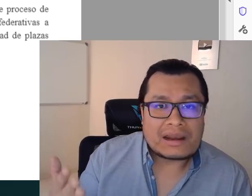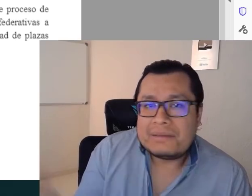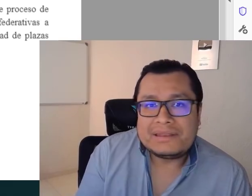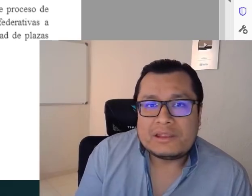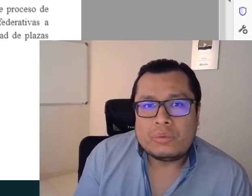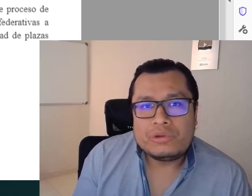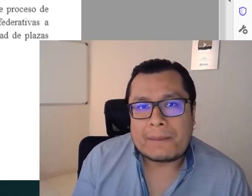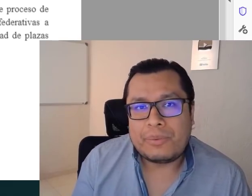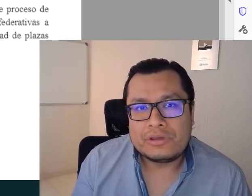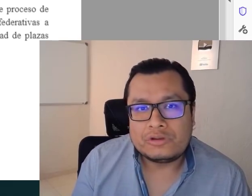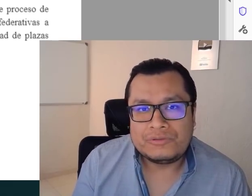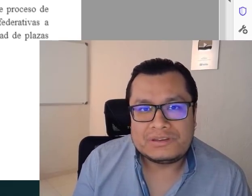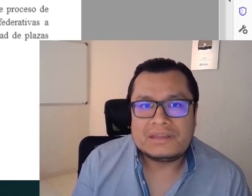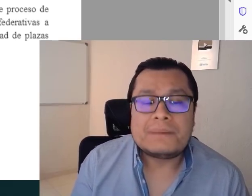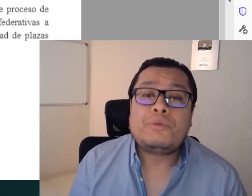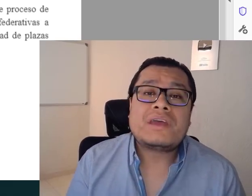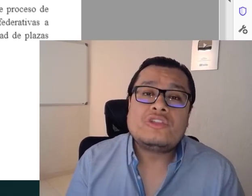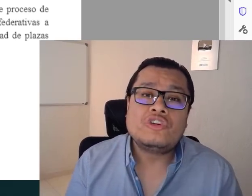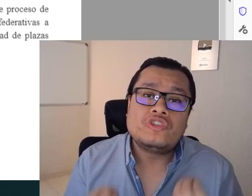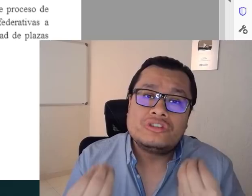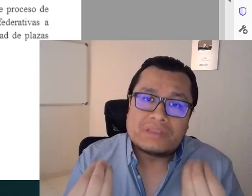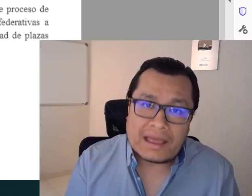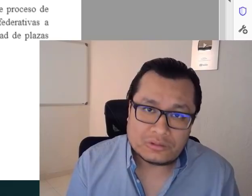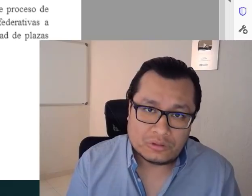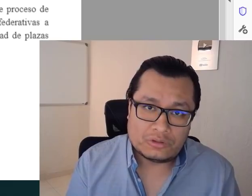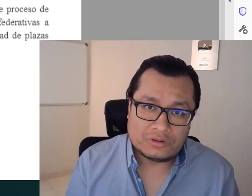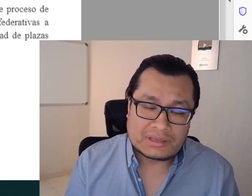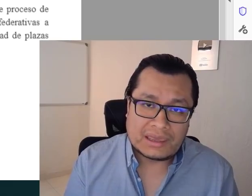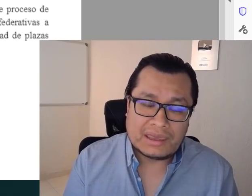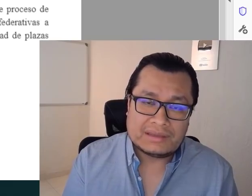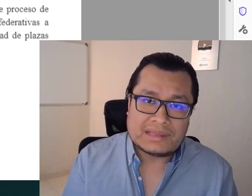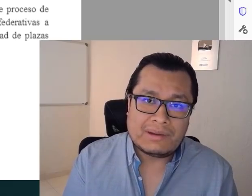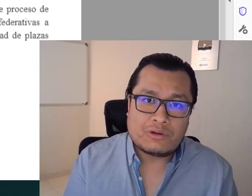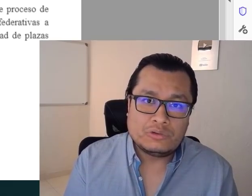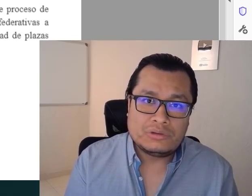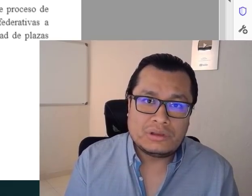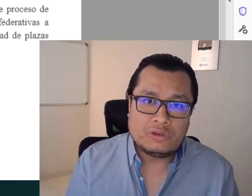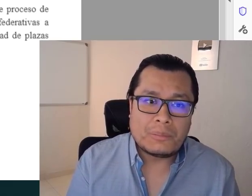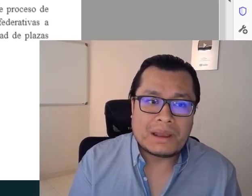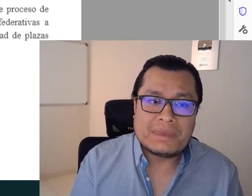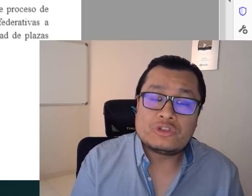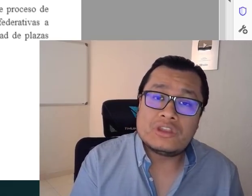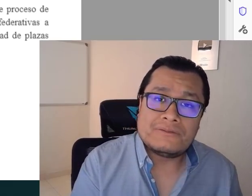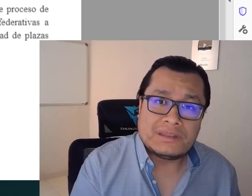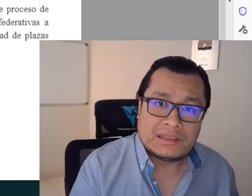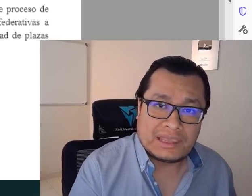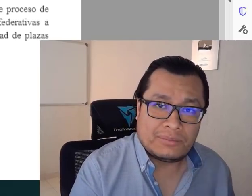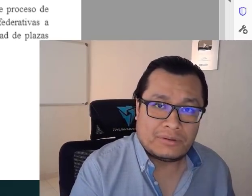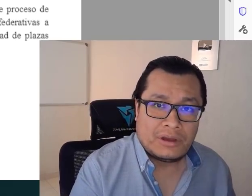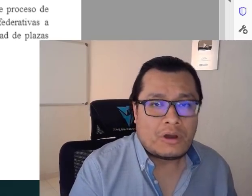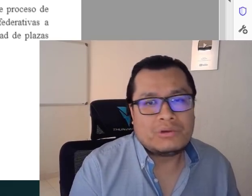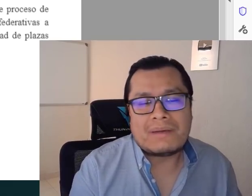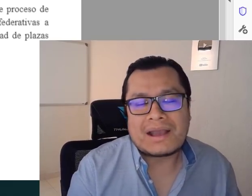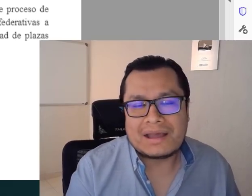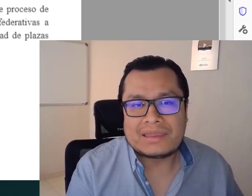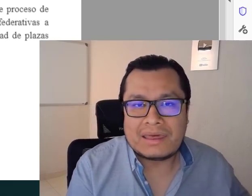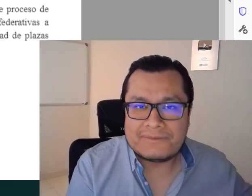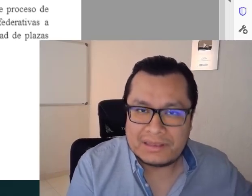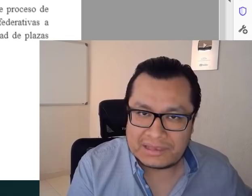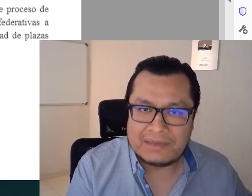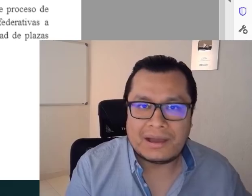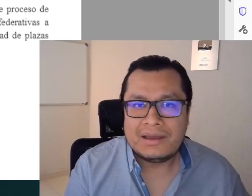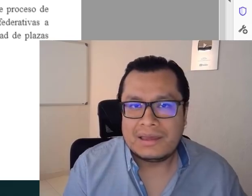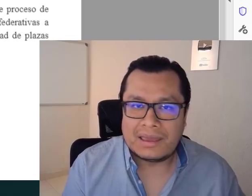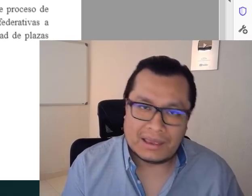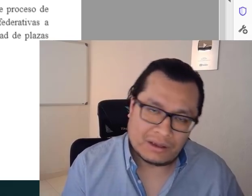realmente no hubo un apoyo suficiente porque no son tantos los que estaban con un nombramiento definitivo o una vacante